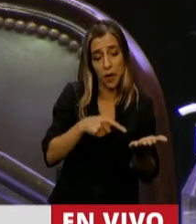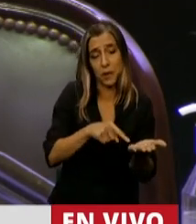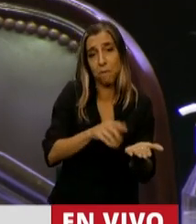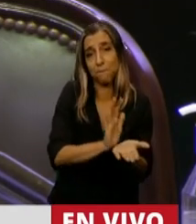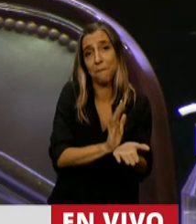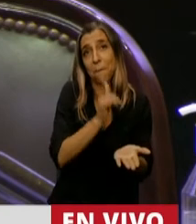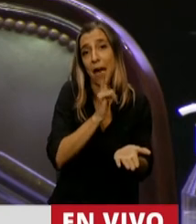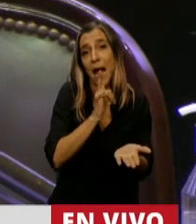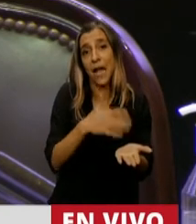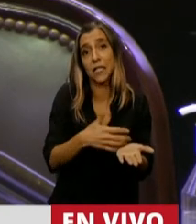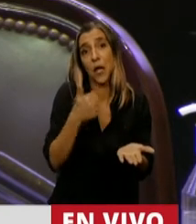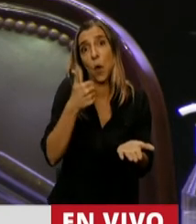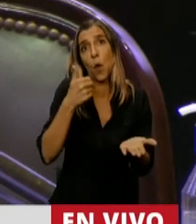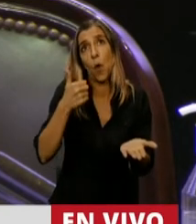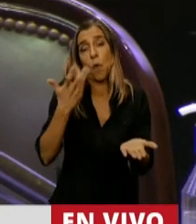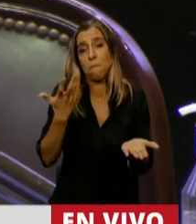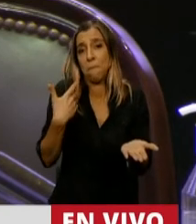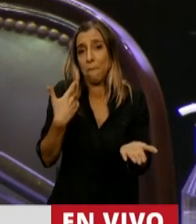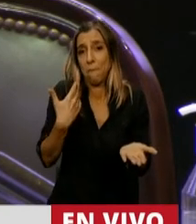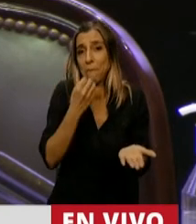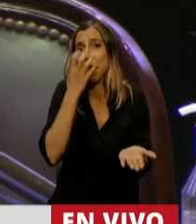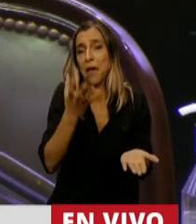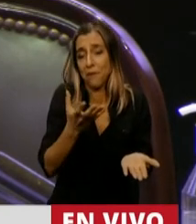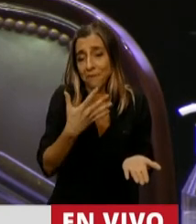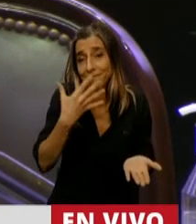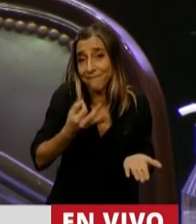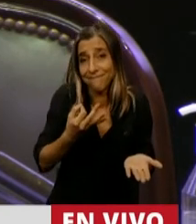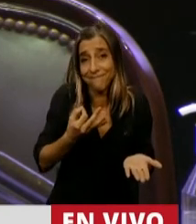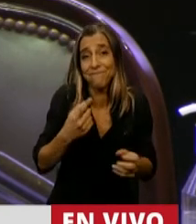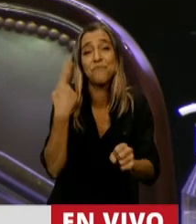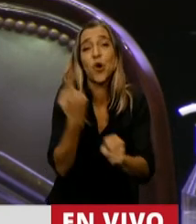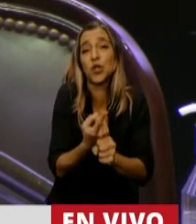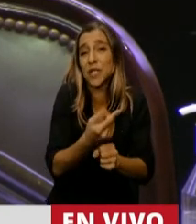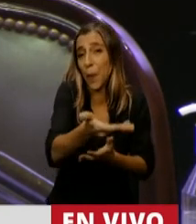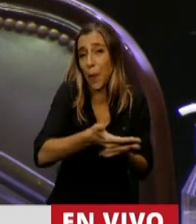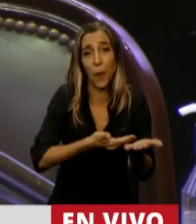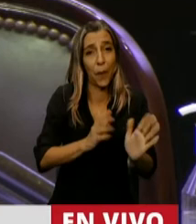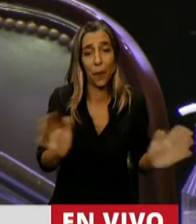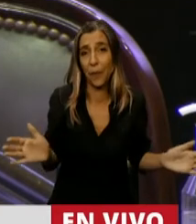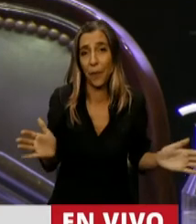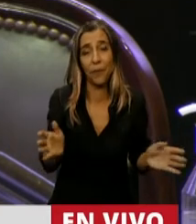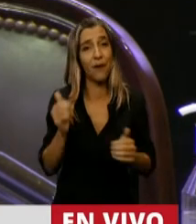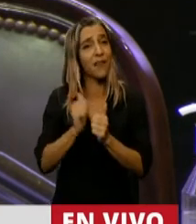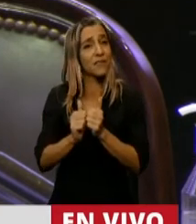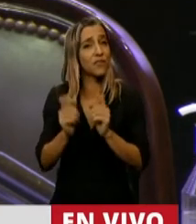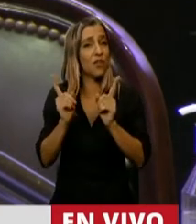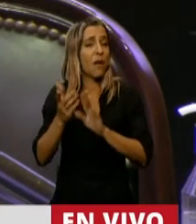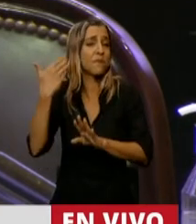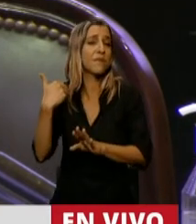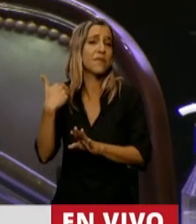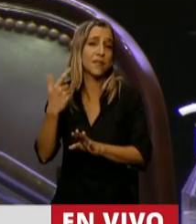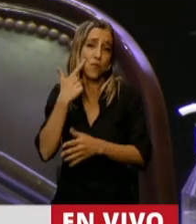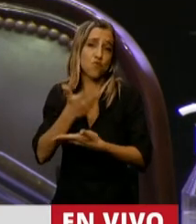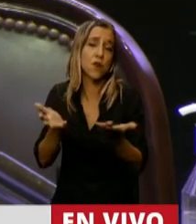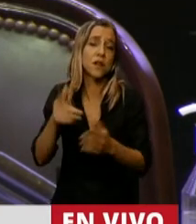irreales, diría. Bueno, no nos olvidemos que esta historia comenzó diciendo el propio ministro de Economía,